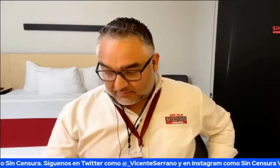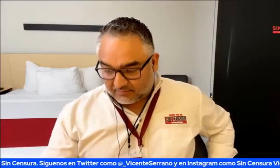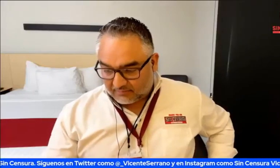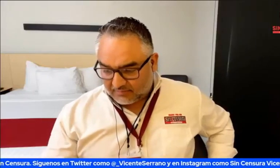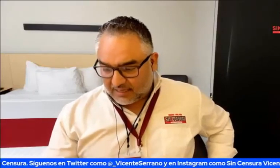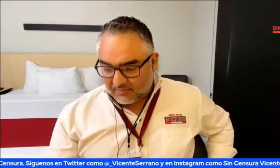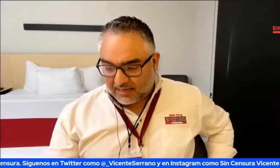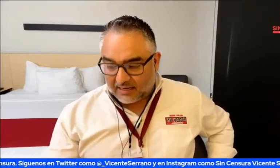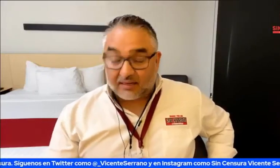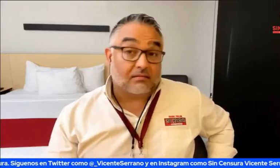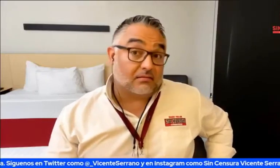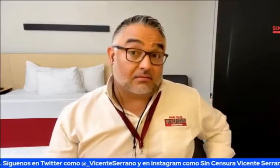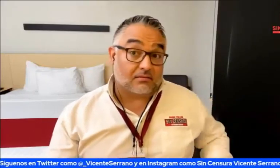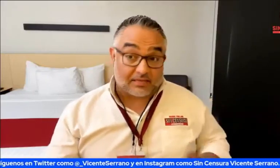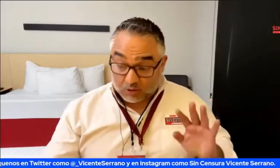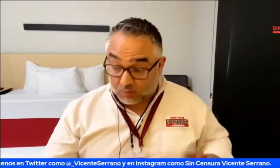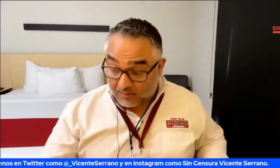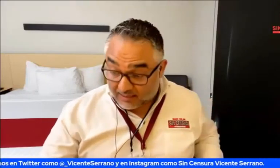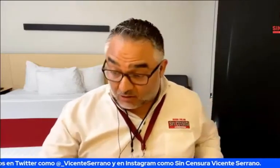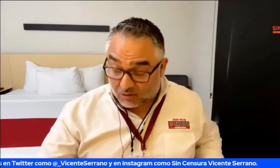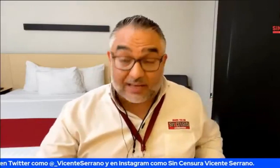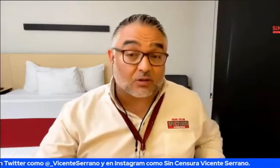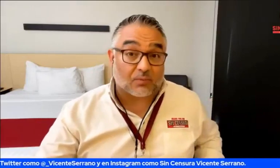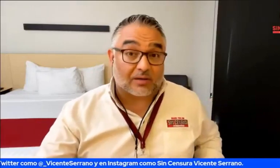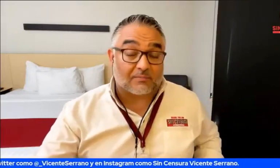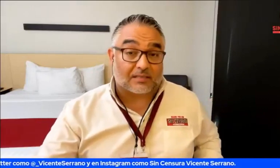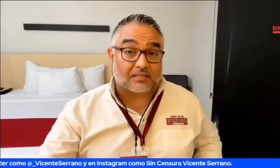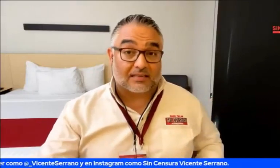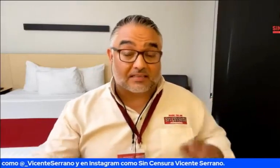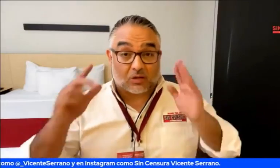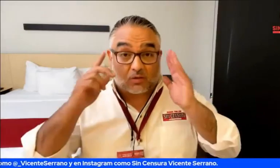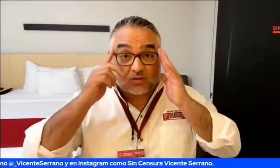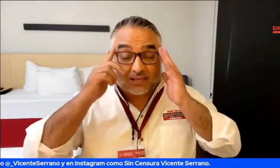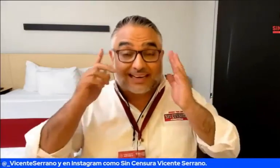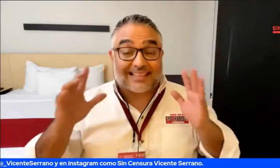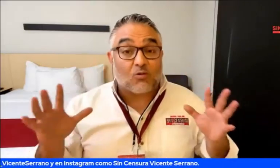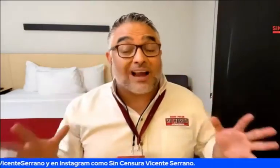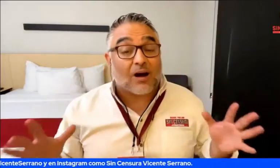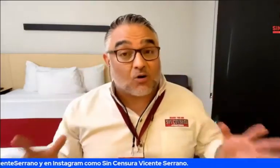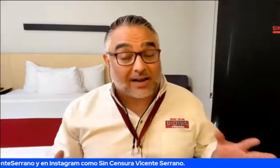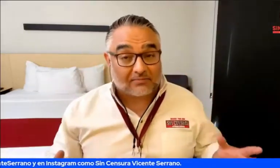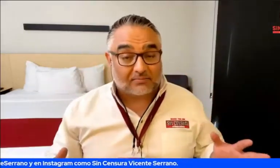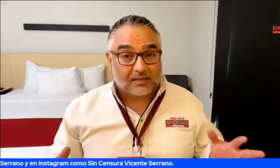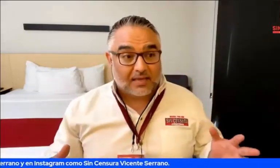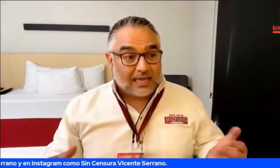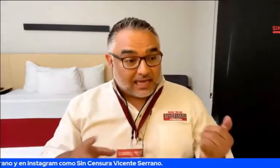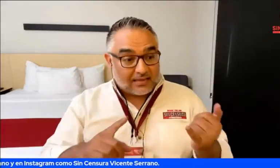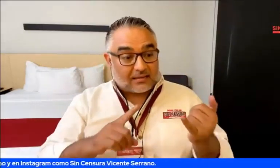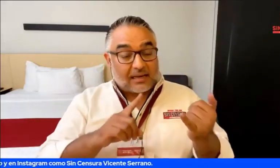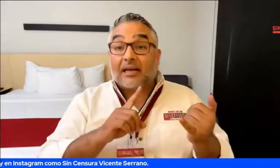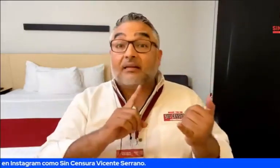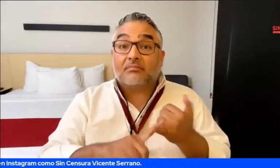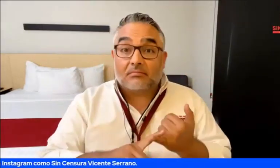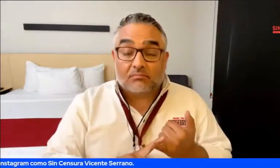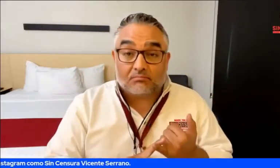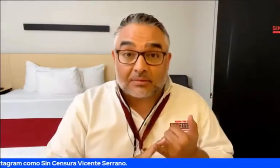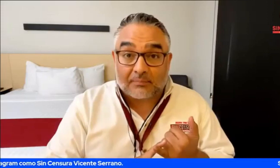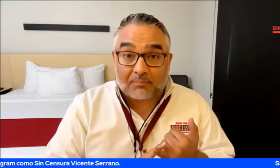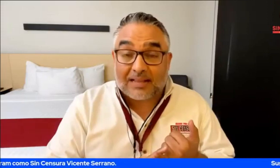Híjole, déjeme resumir todo esto porque el presidente se tomó cerca de una hora